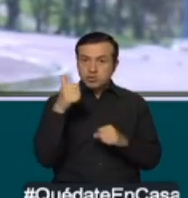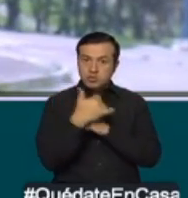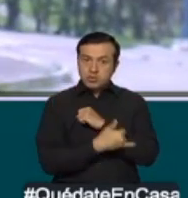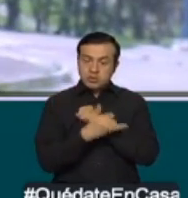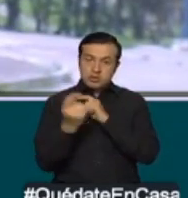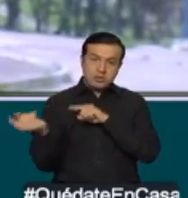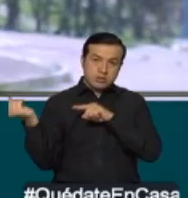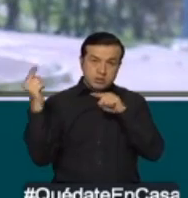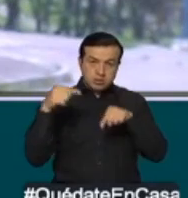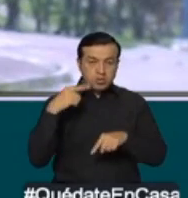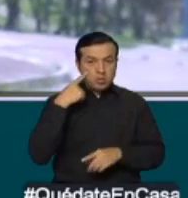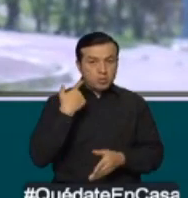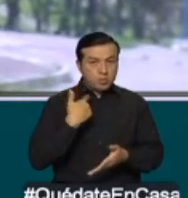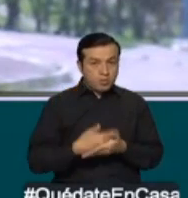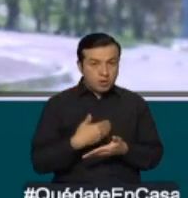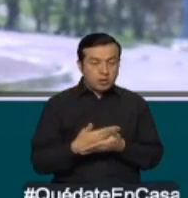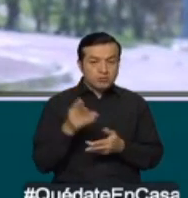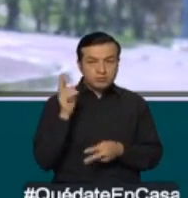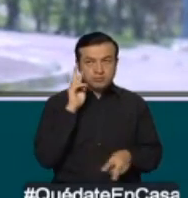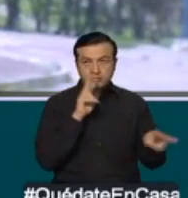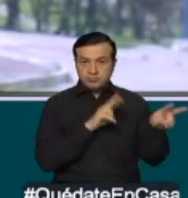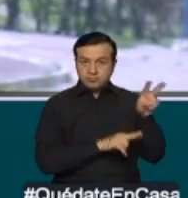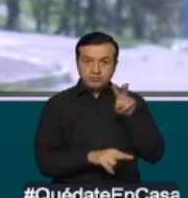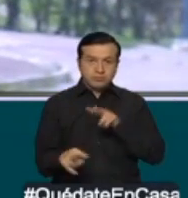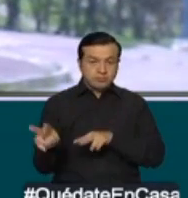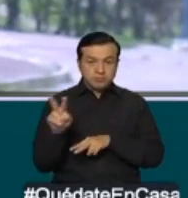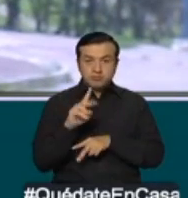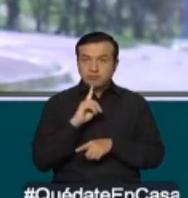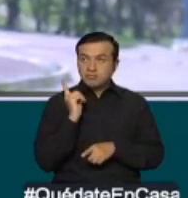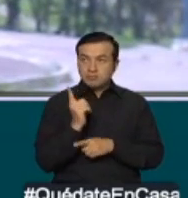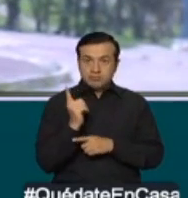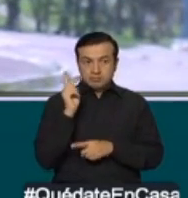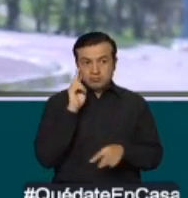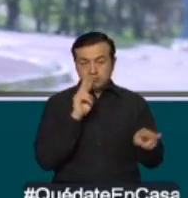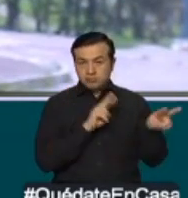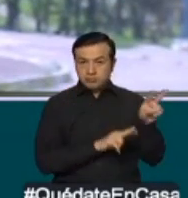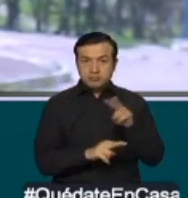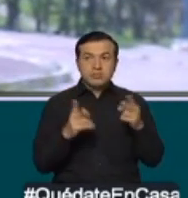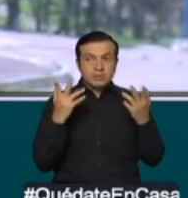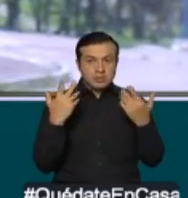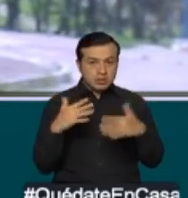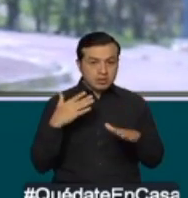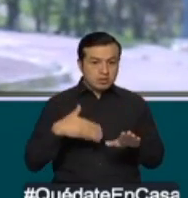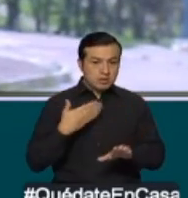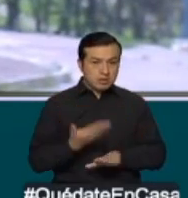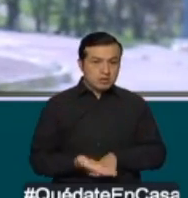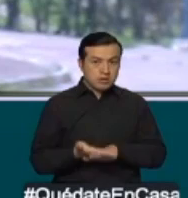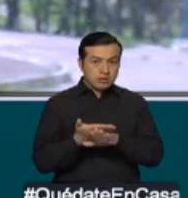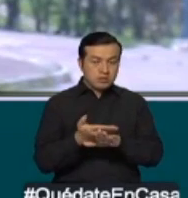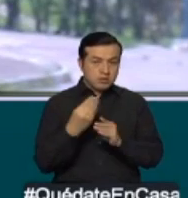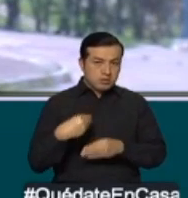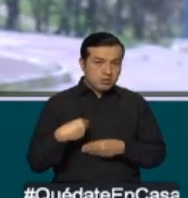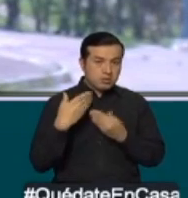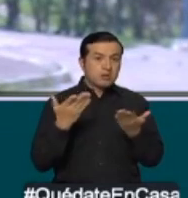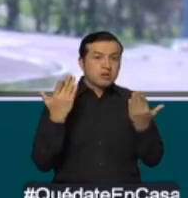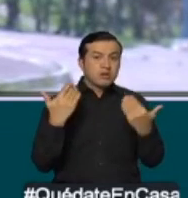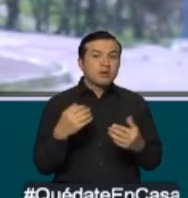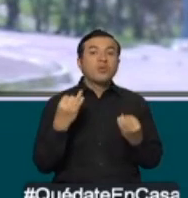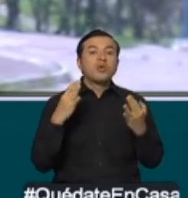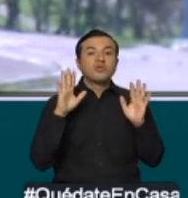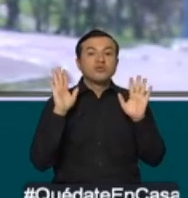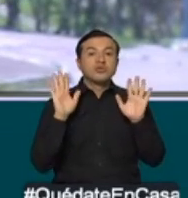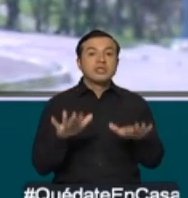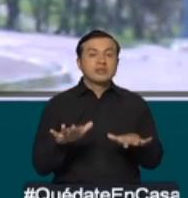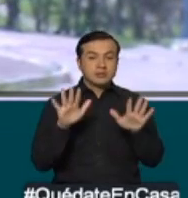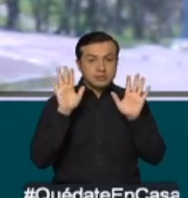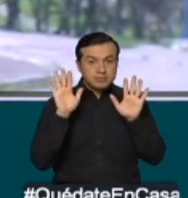y esos son muestras que permiten hacer un triaje en base a este traje médico hemos destinado o derivado perdón más de 10.000